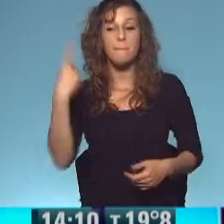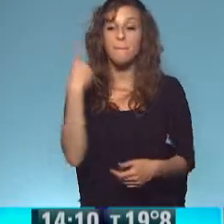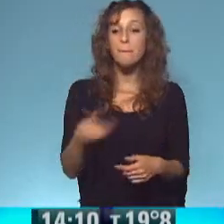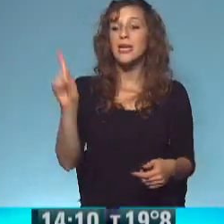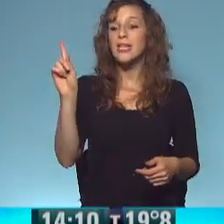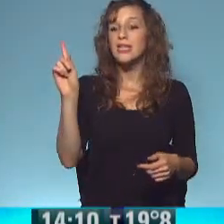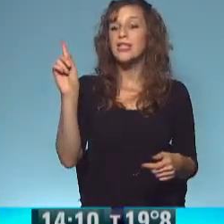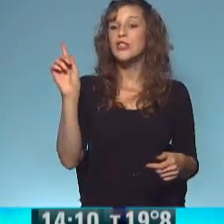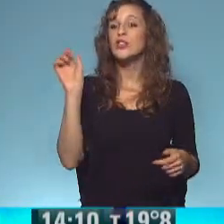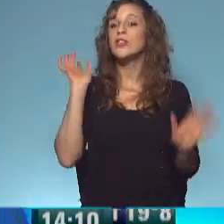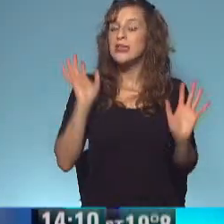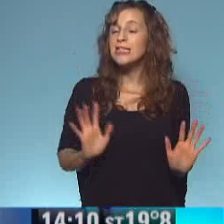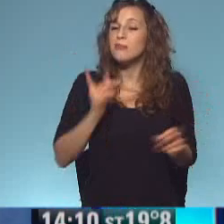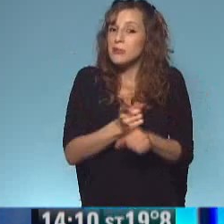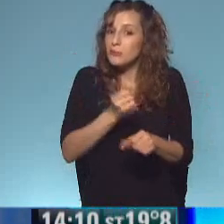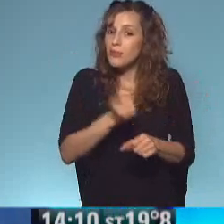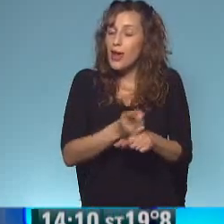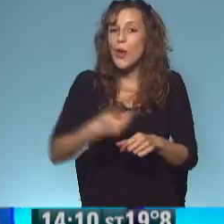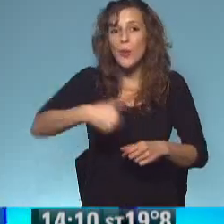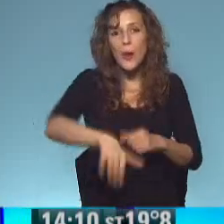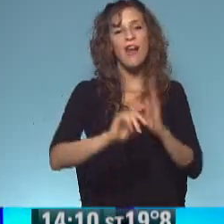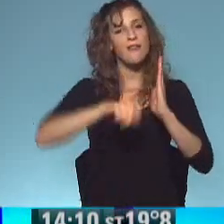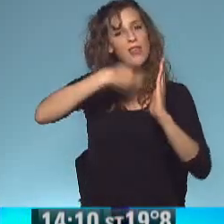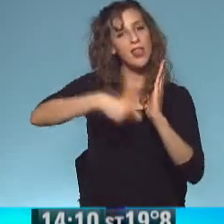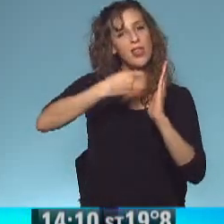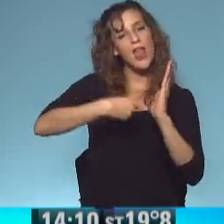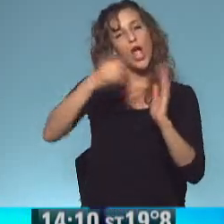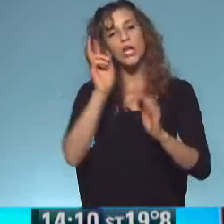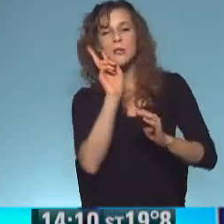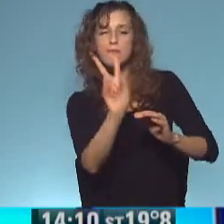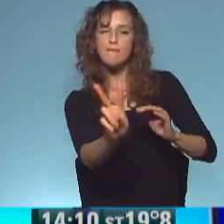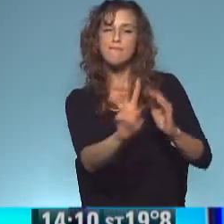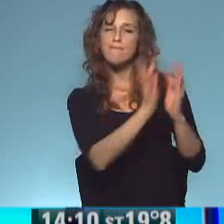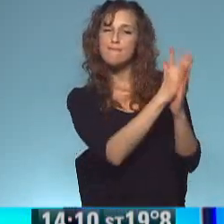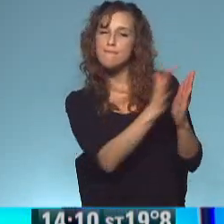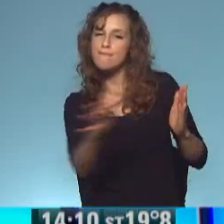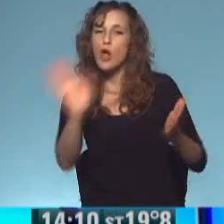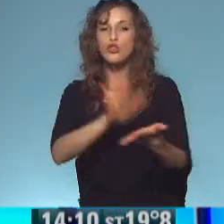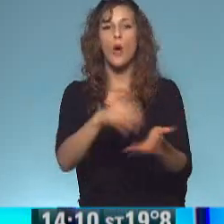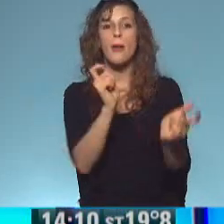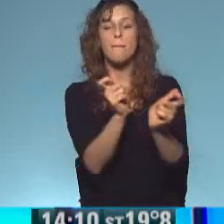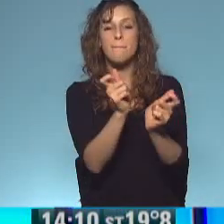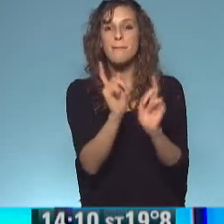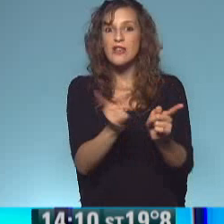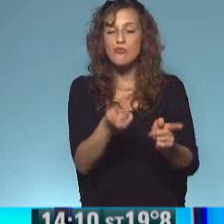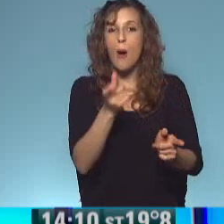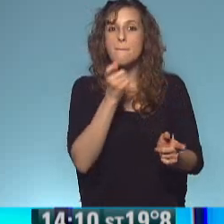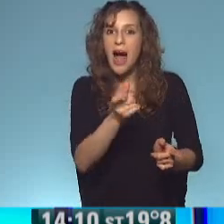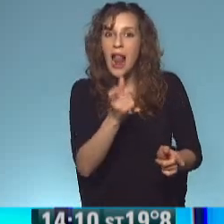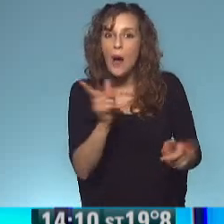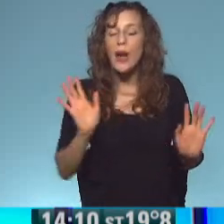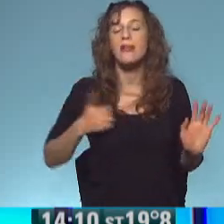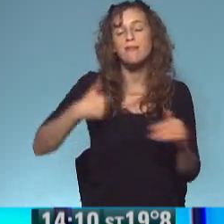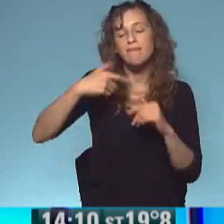este juego de las palabras, vamos a ver un video donde también juegan y riman con las palabras. Presten atención, porque después ese juego lo vamos a hacer